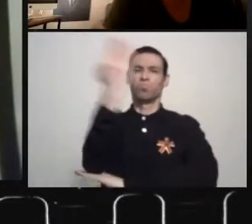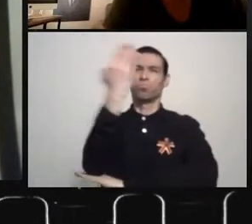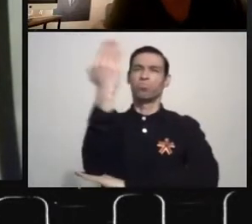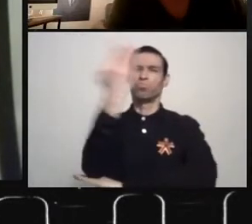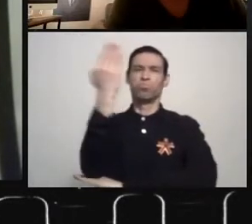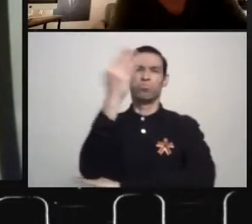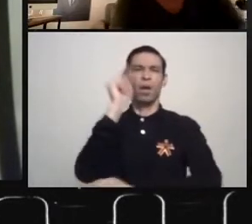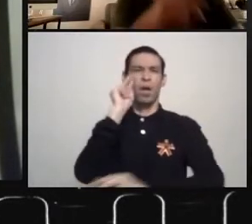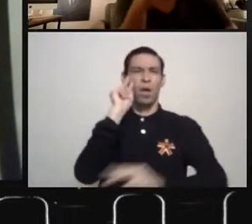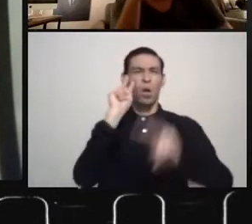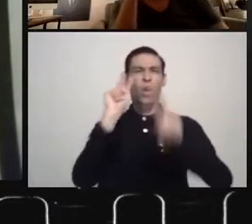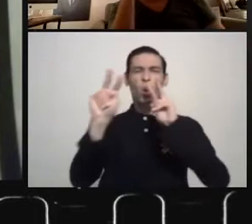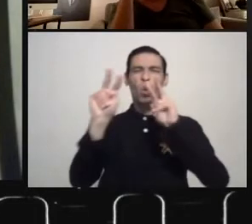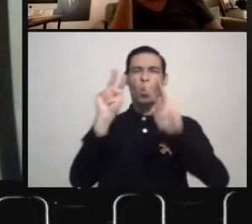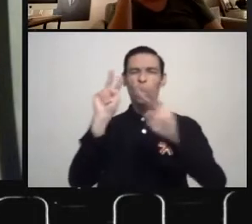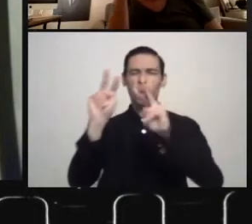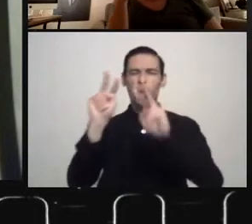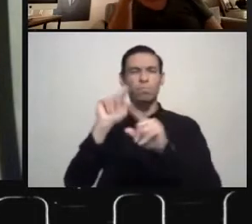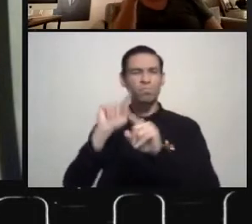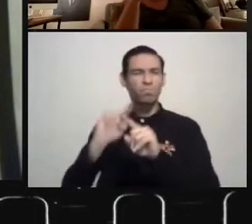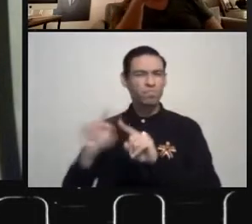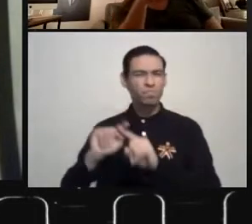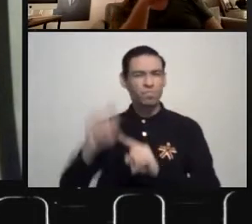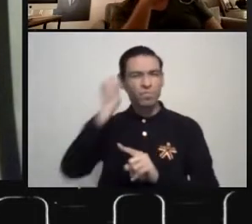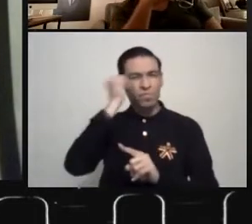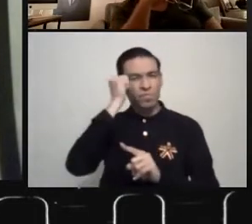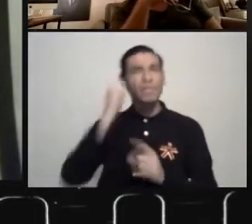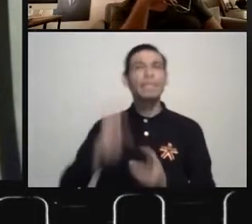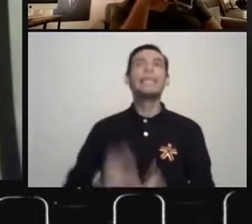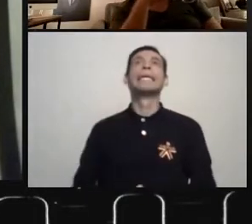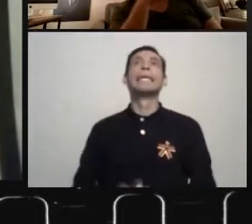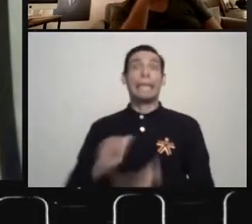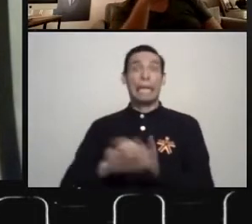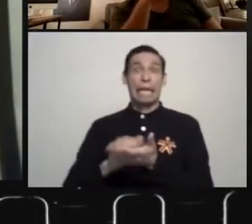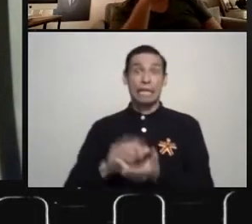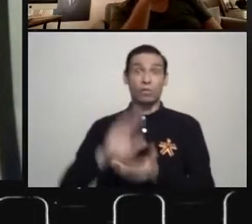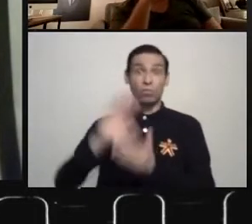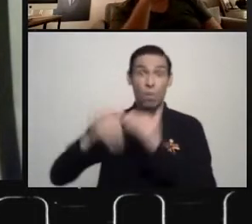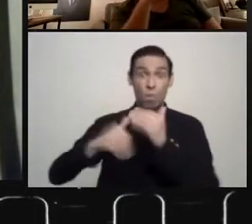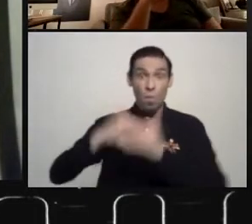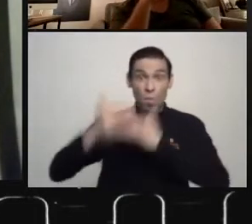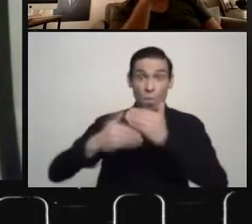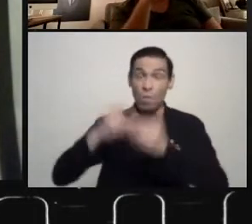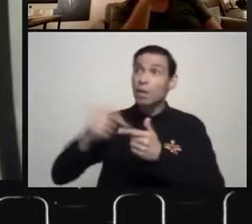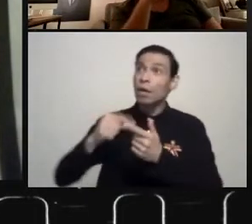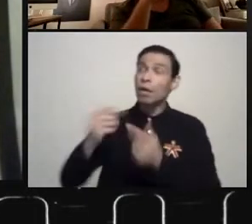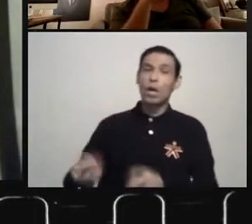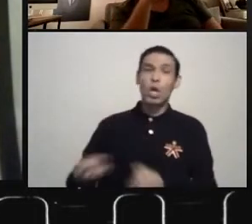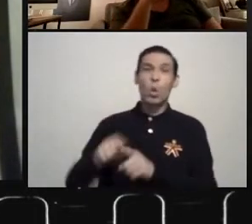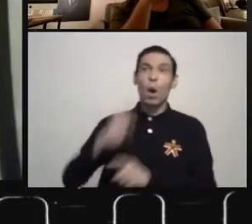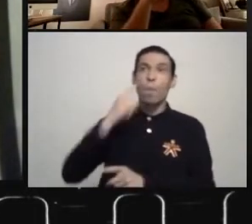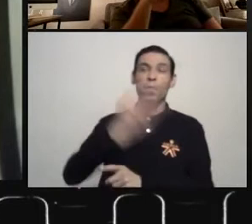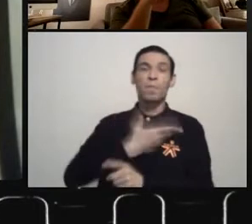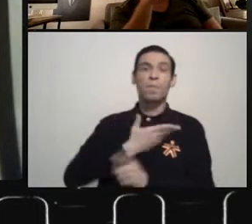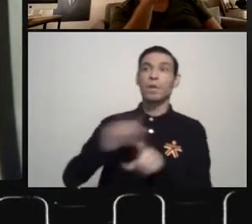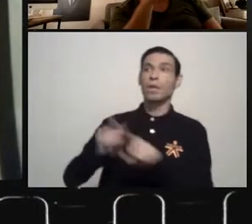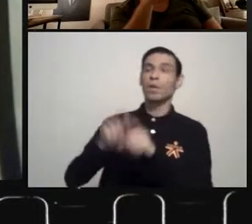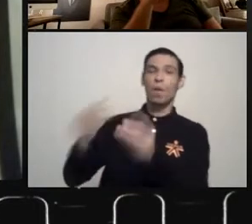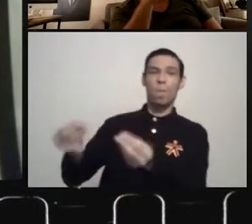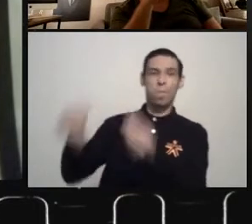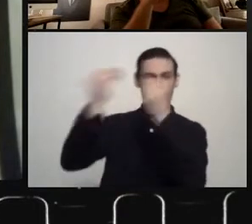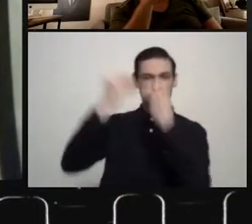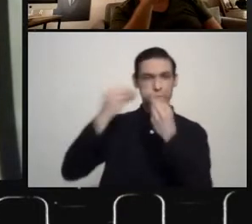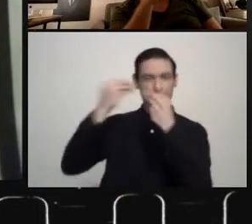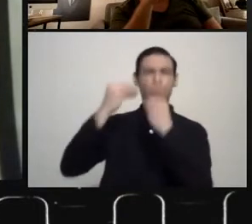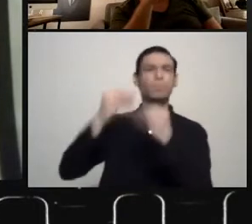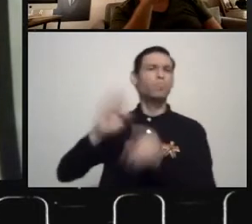Valle, y que obviamente eso de alguna manera lo recibo yo sin saberlo. Y era una práctica muy común en mi